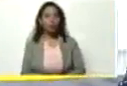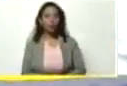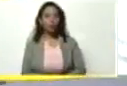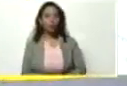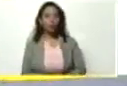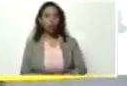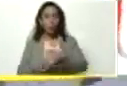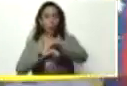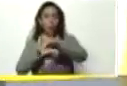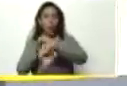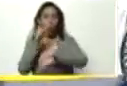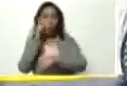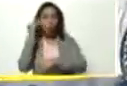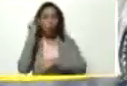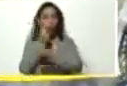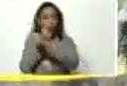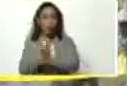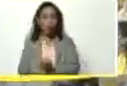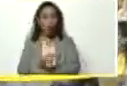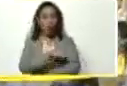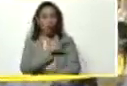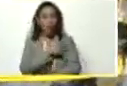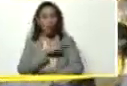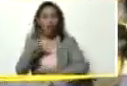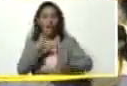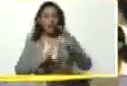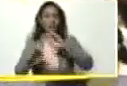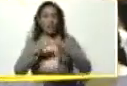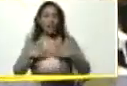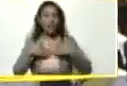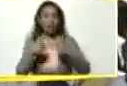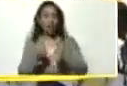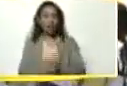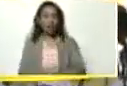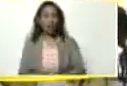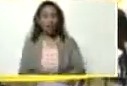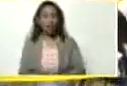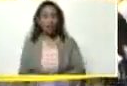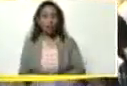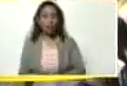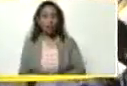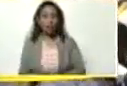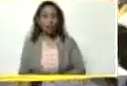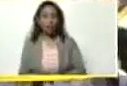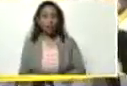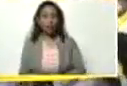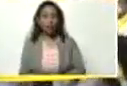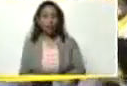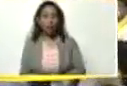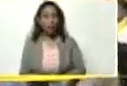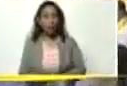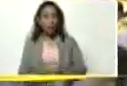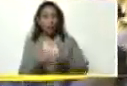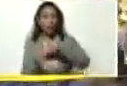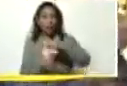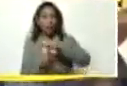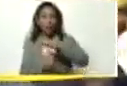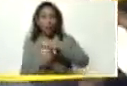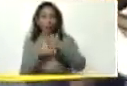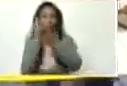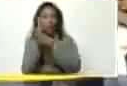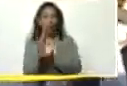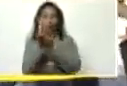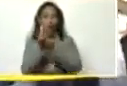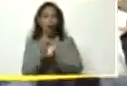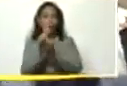Los médicos y médicas egresados de la Universidad de las Ciencias de la Salud. Henry Lara Berríos, técnico superior universitario en fisioterapia.